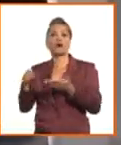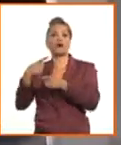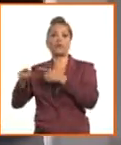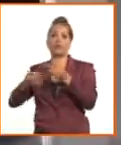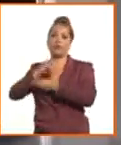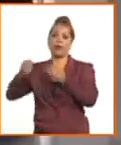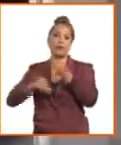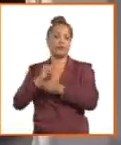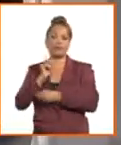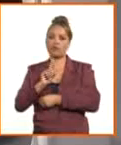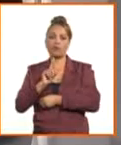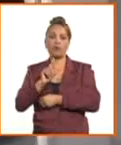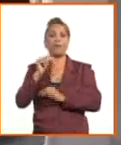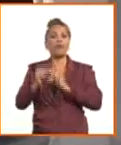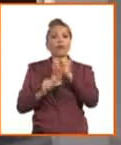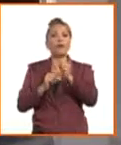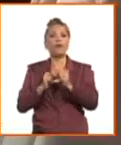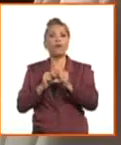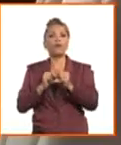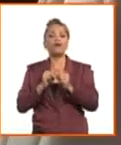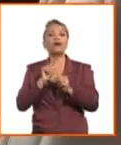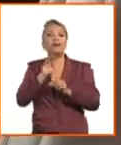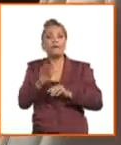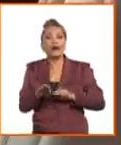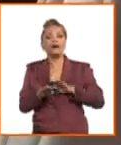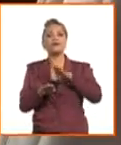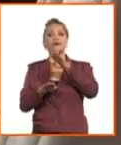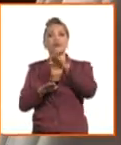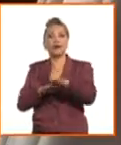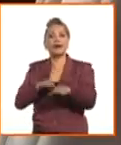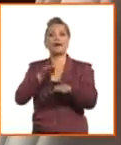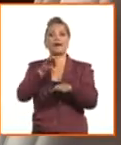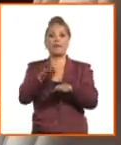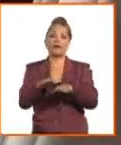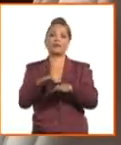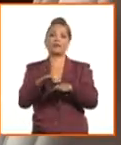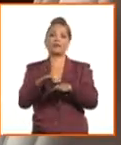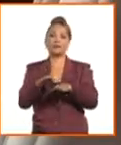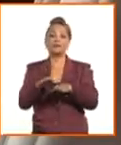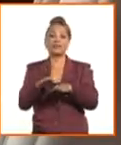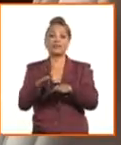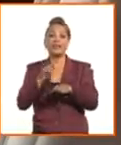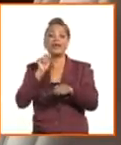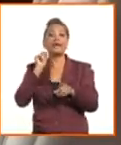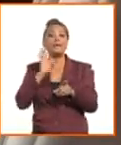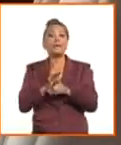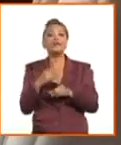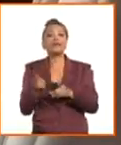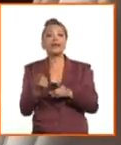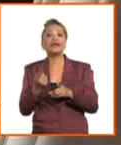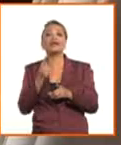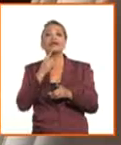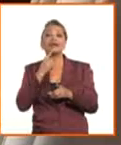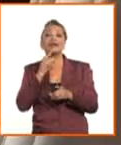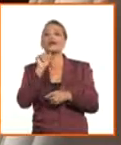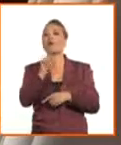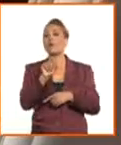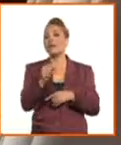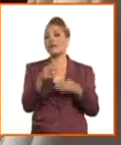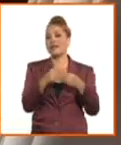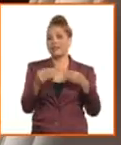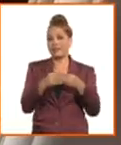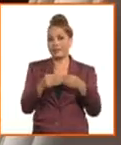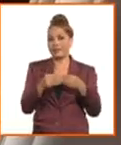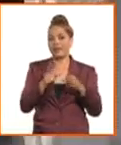trayectoria que tienes que recorrer. Sobre todo porque el punto de partida, que son las divisas, el punto de partida está bajo, ¿no? No solo